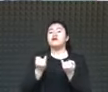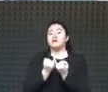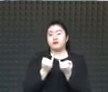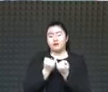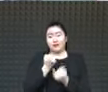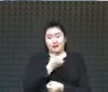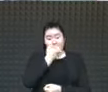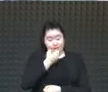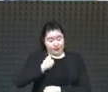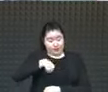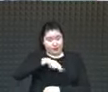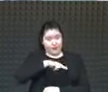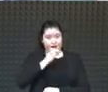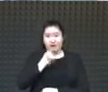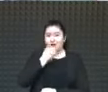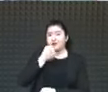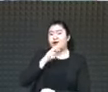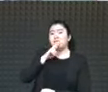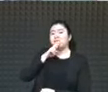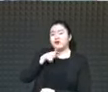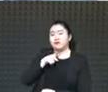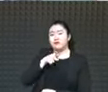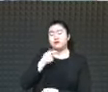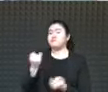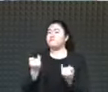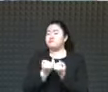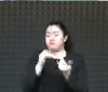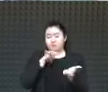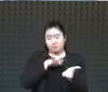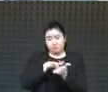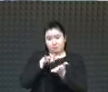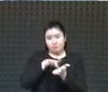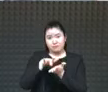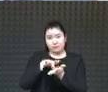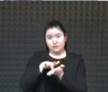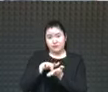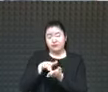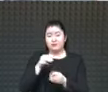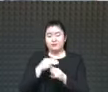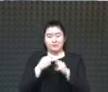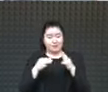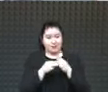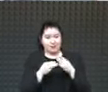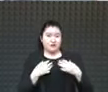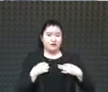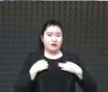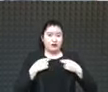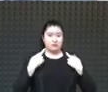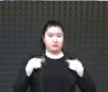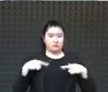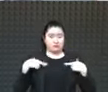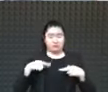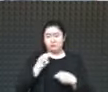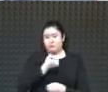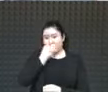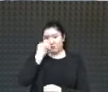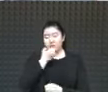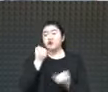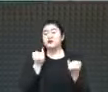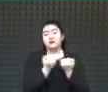apoyo a útiles y uniformes escolares, y también hemos dado apoyos para las familias en este tiempo de